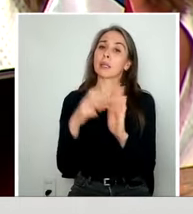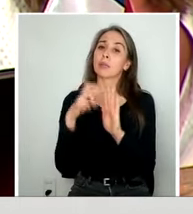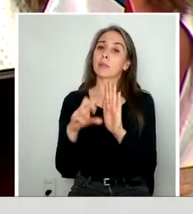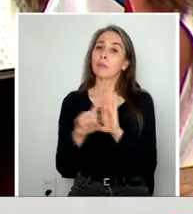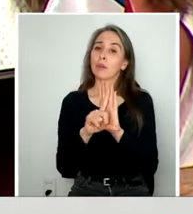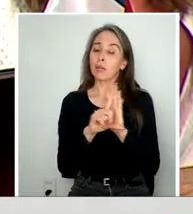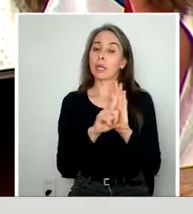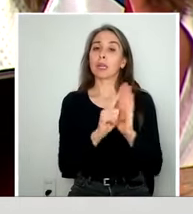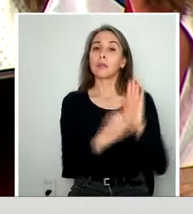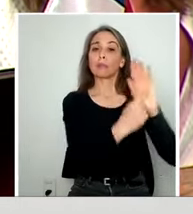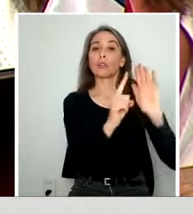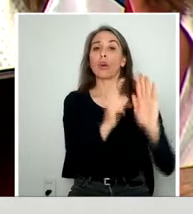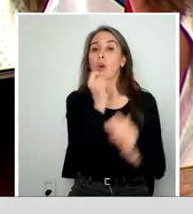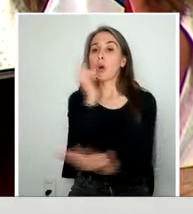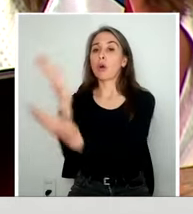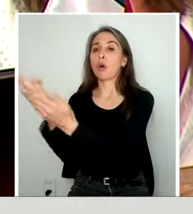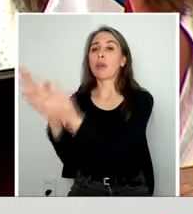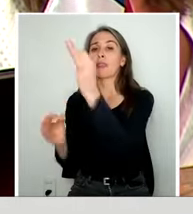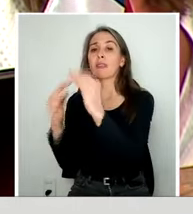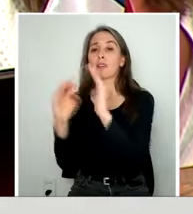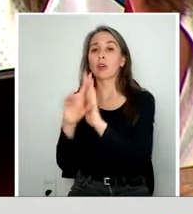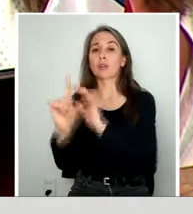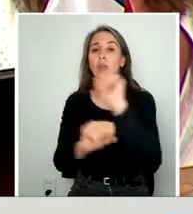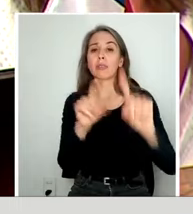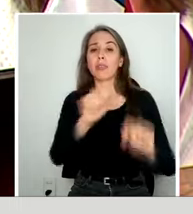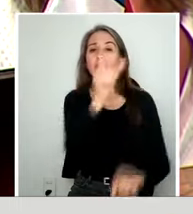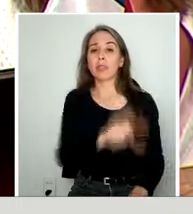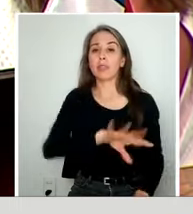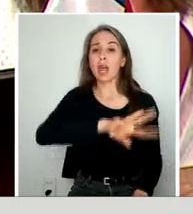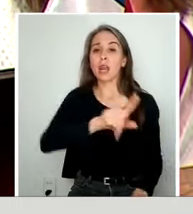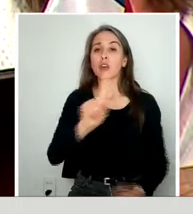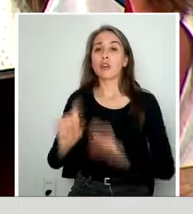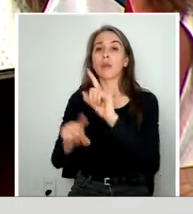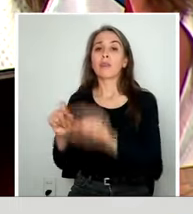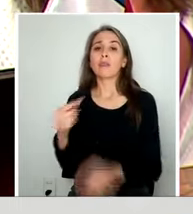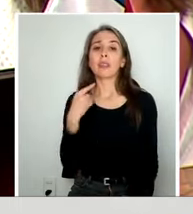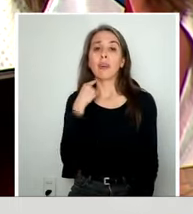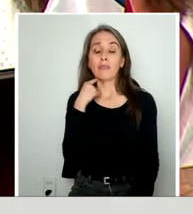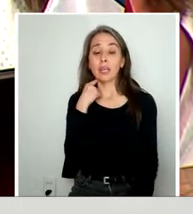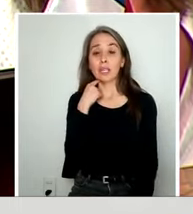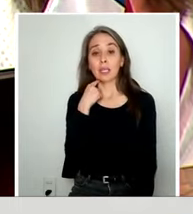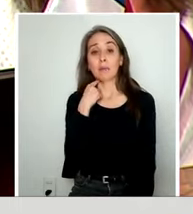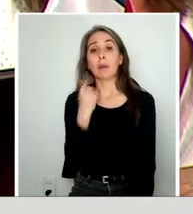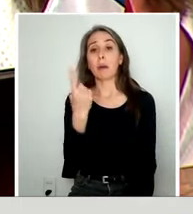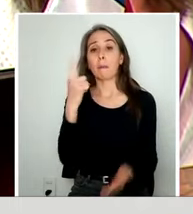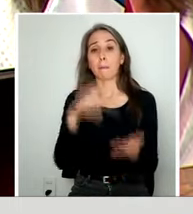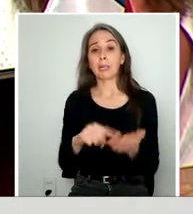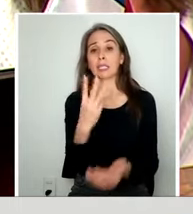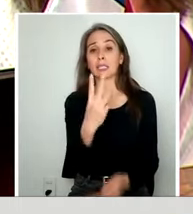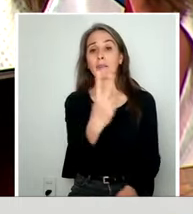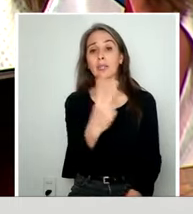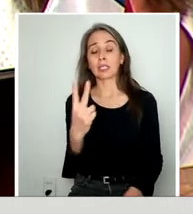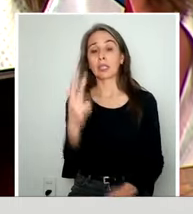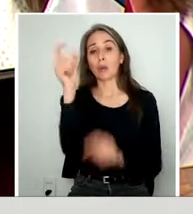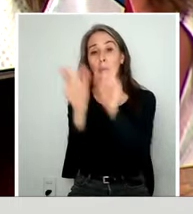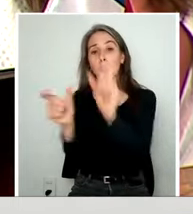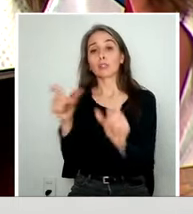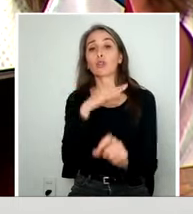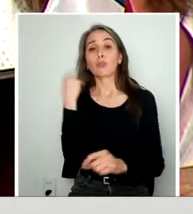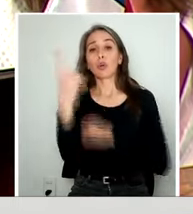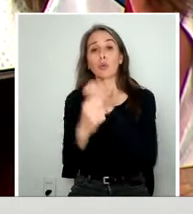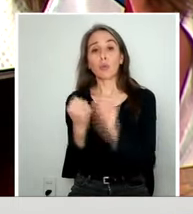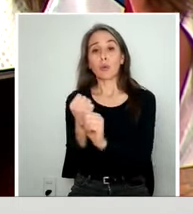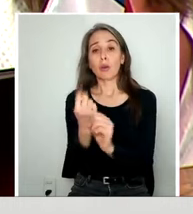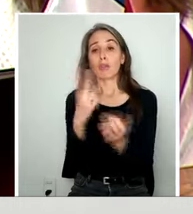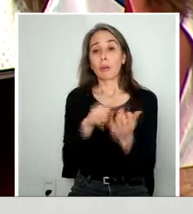defendiendo al delincuente y no a la víctima tenemos 1.322 asesinatos al año 2022